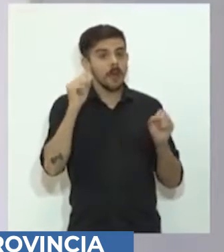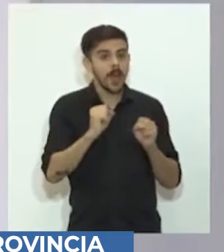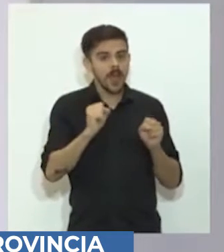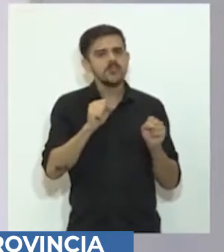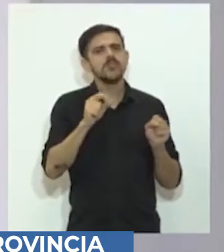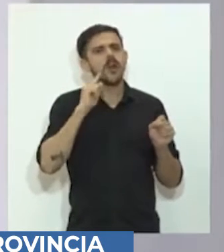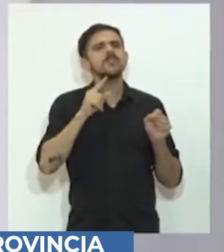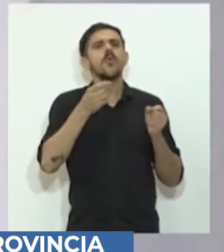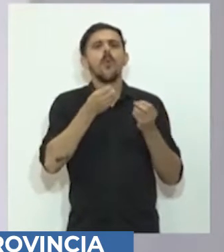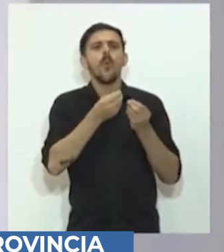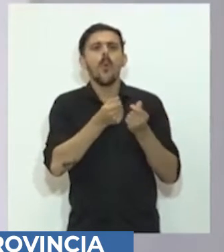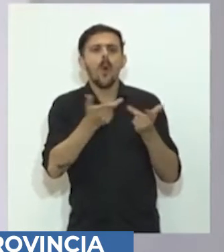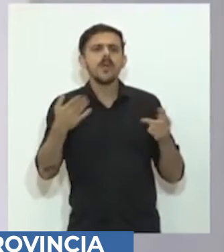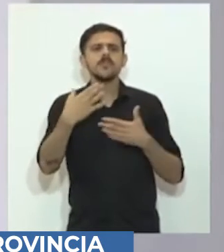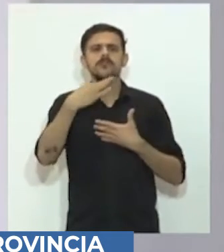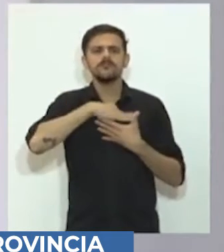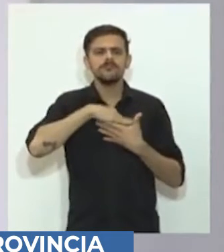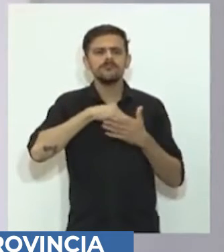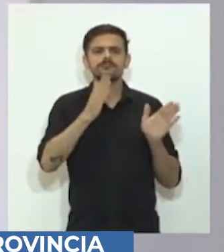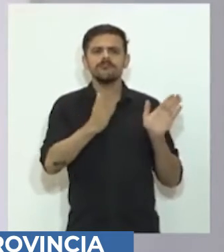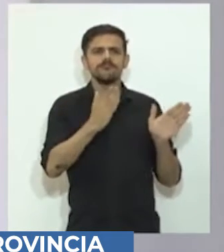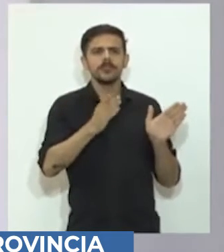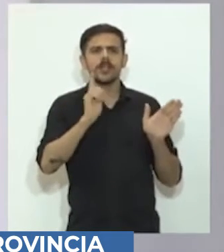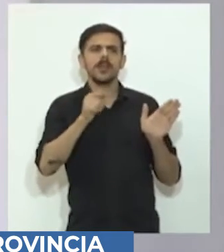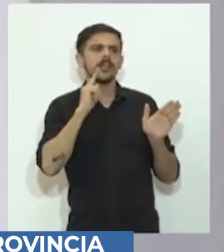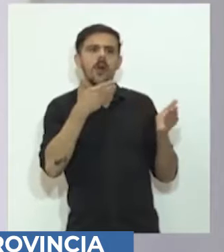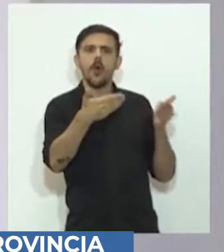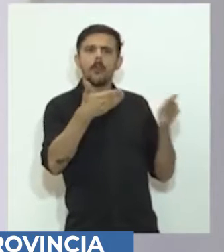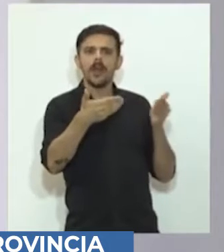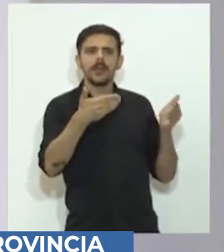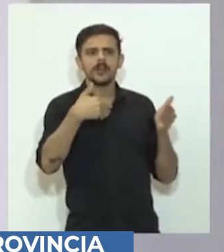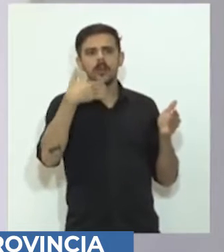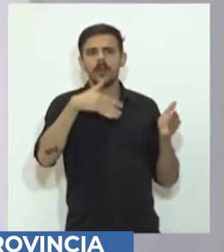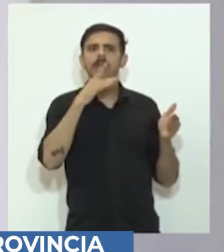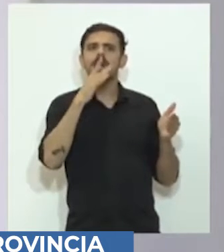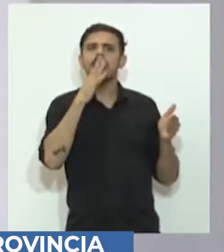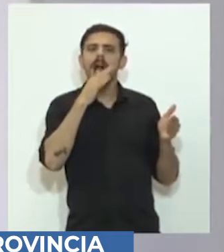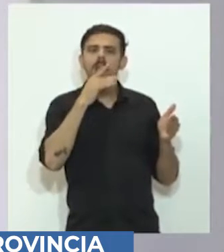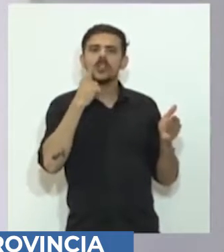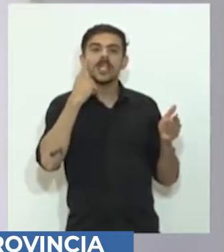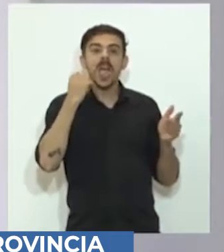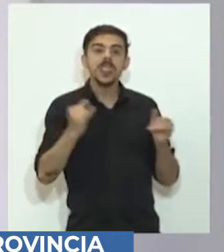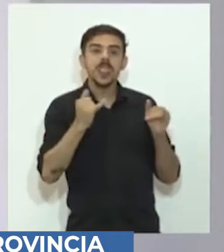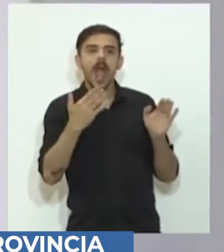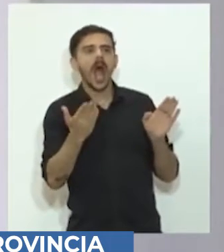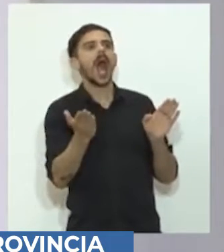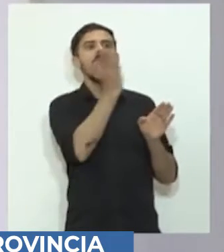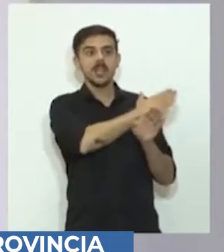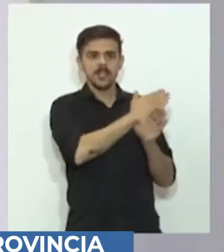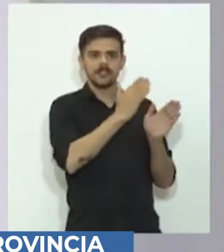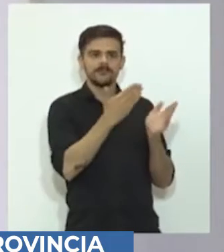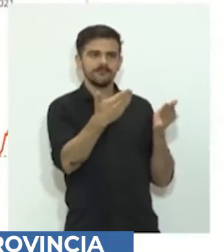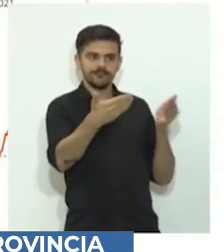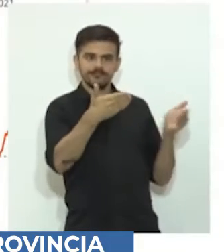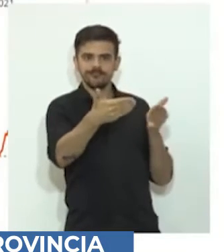casos que ocurrieron durante ese periodo y se compararon con los 14 días previos en relación a